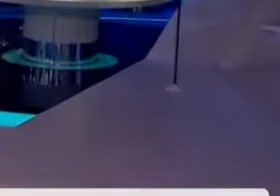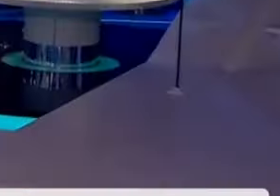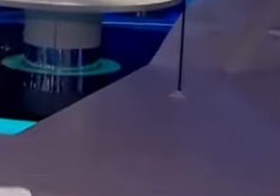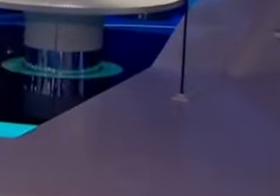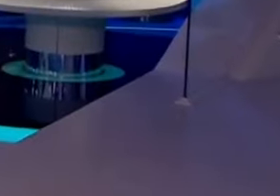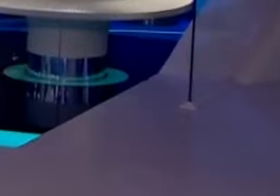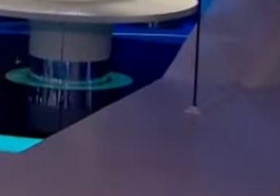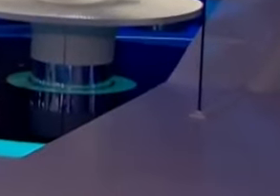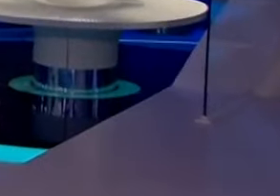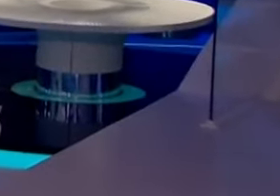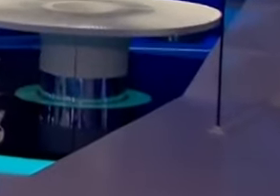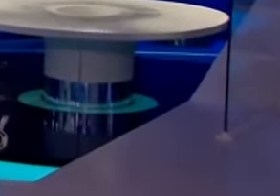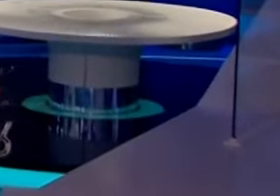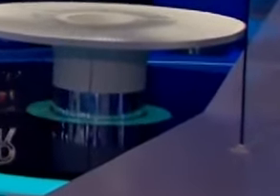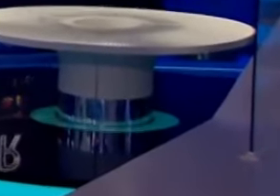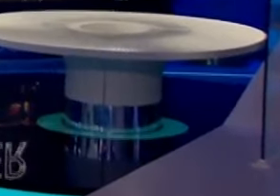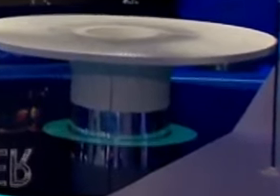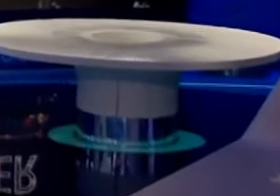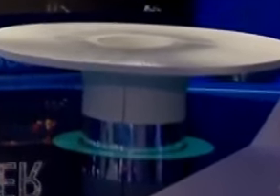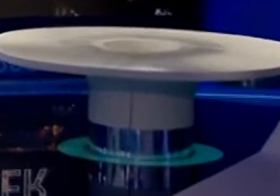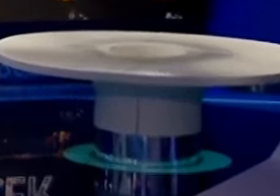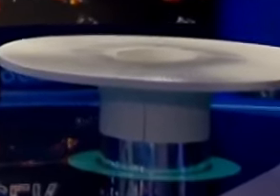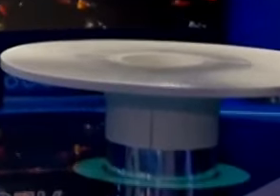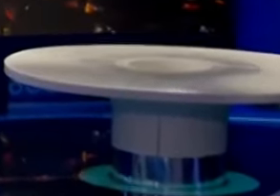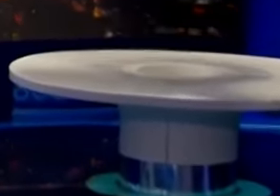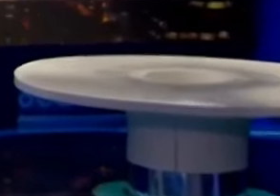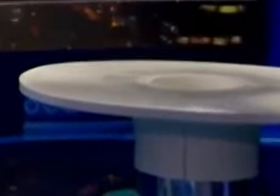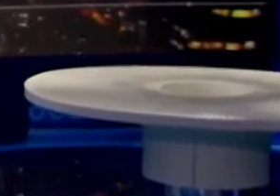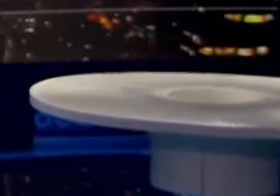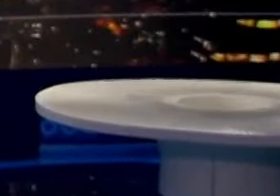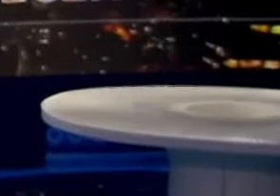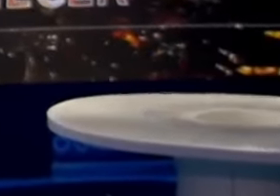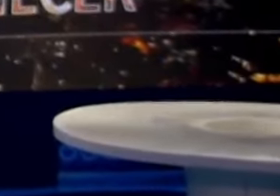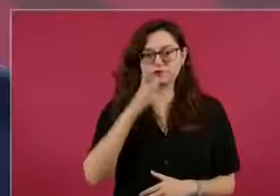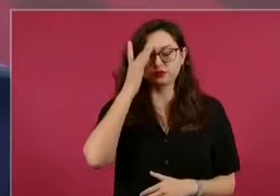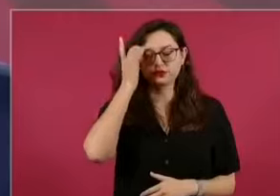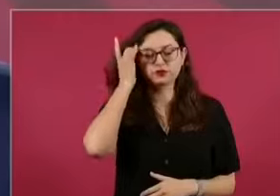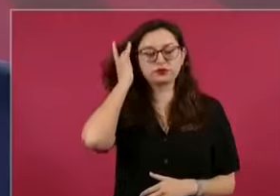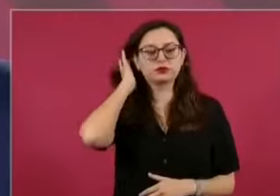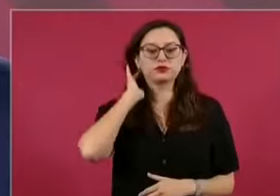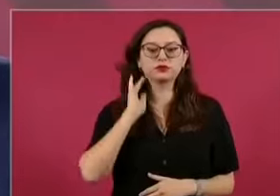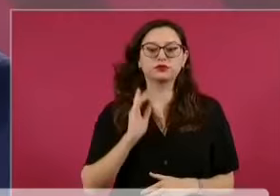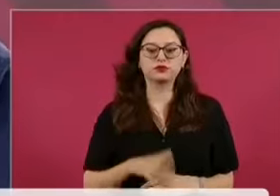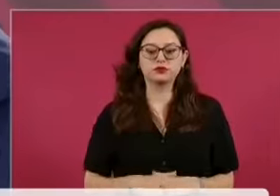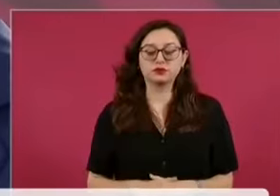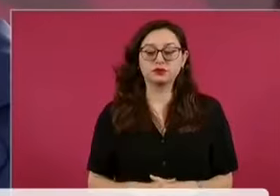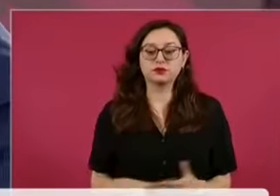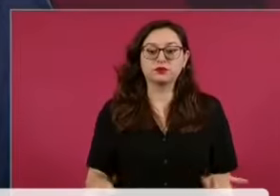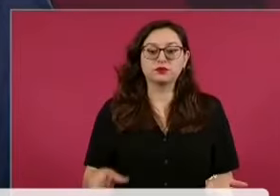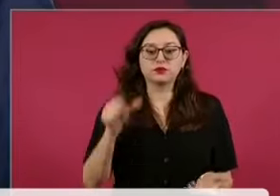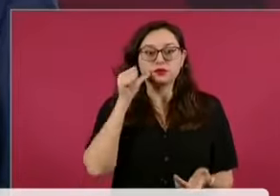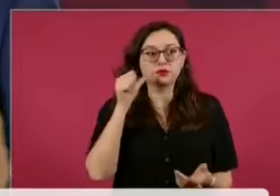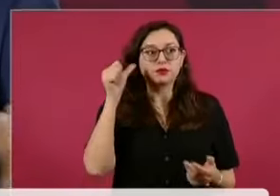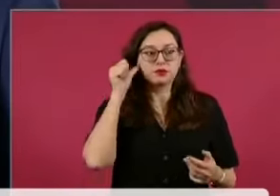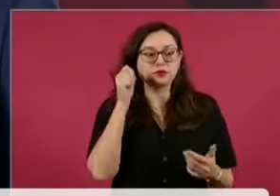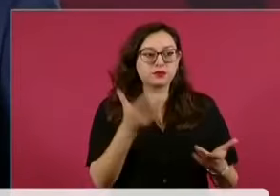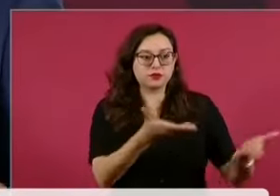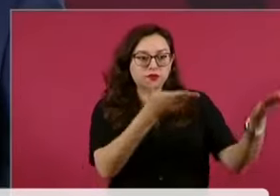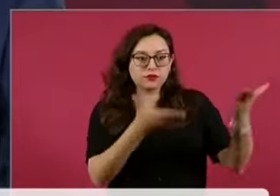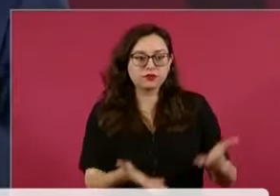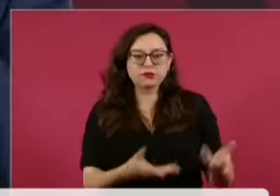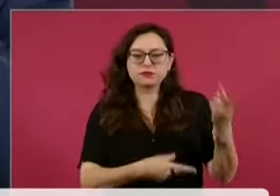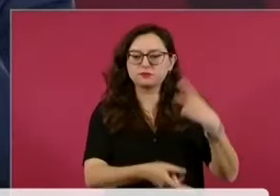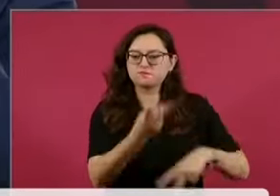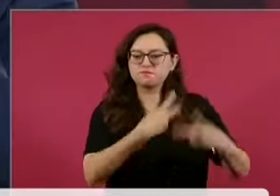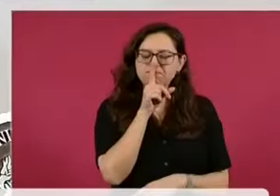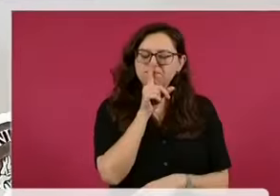El presidente de México, Andrés Manuel López Obrador, así es, el presidente Andrés Manuel López Obrador reconoció el trabajo de los senadores y diputados federales para hacer realidad la reforma